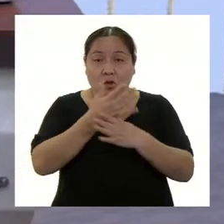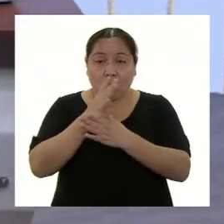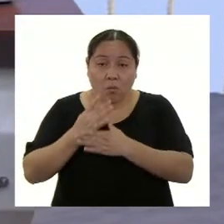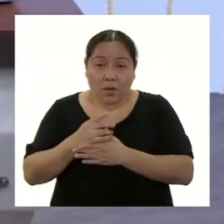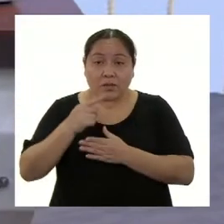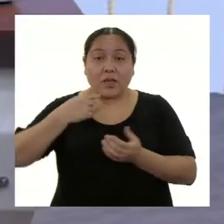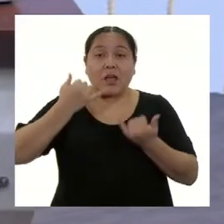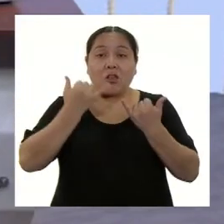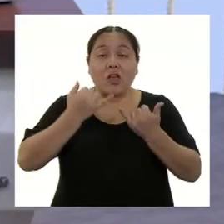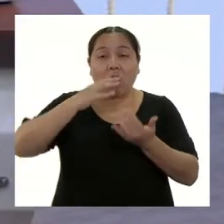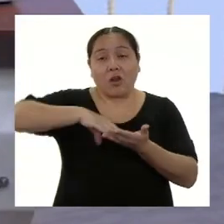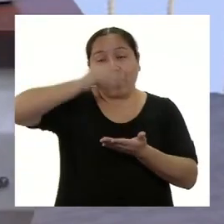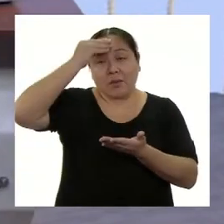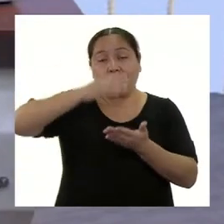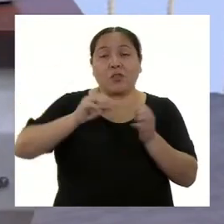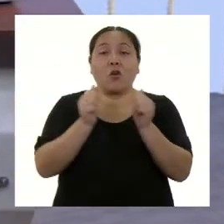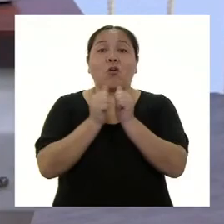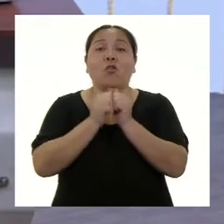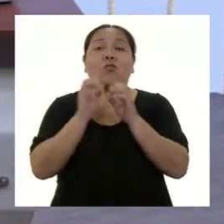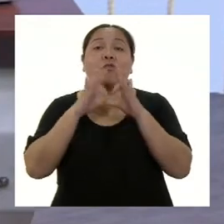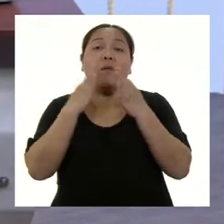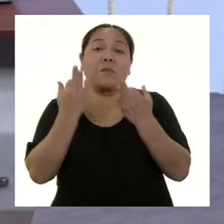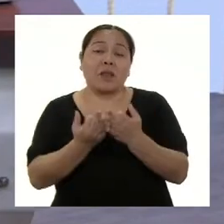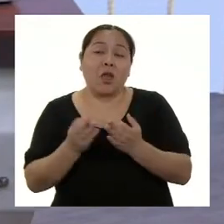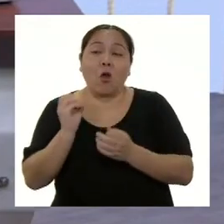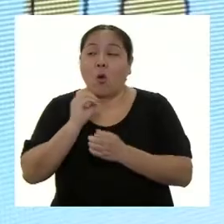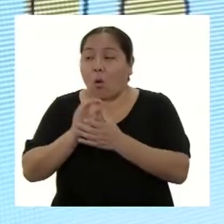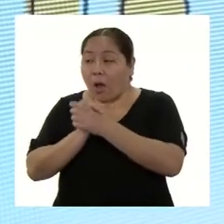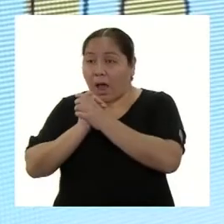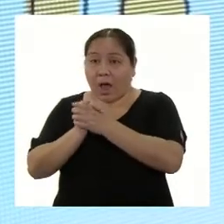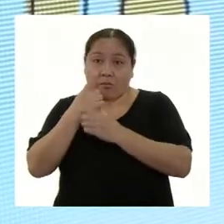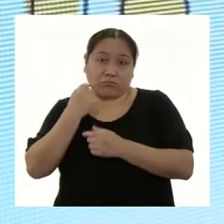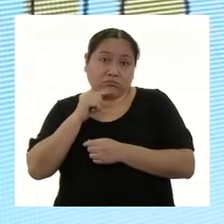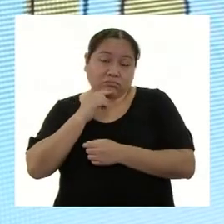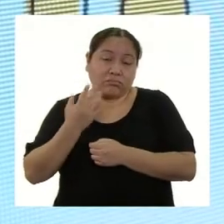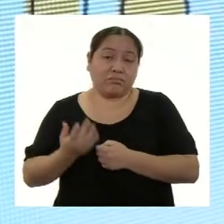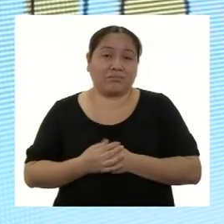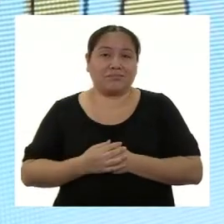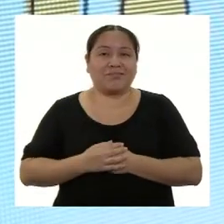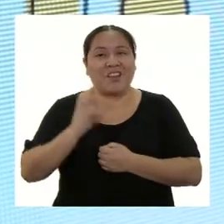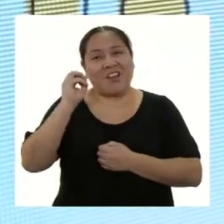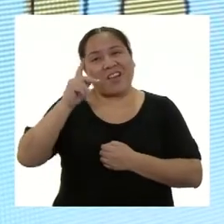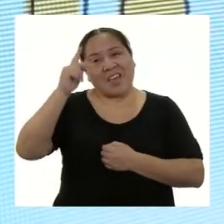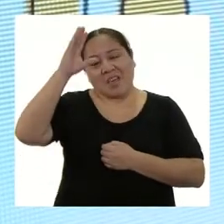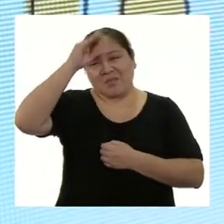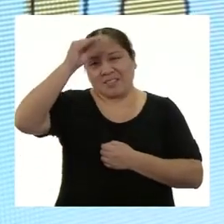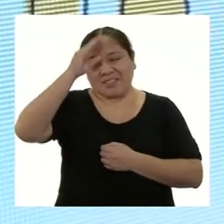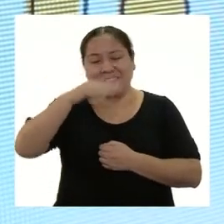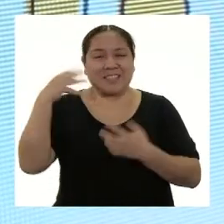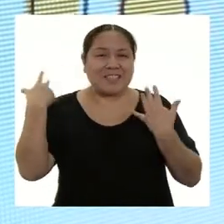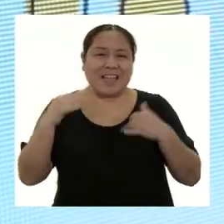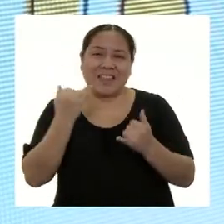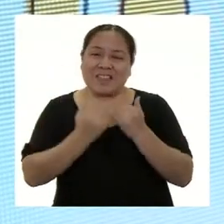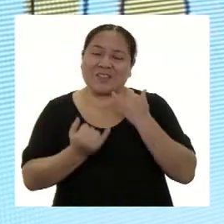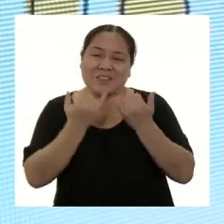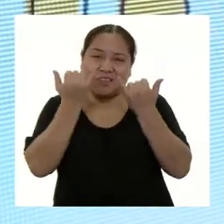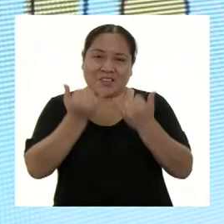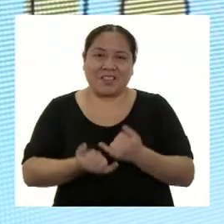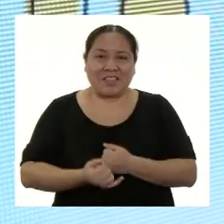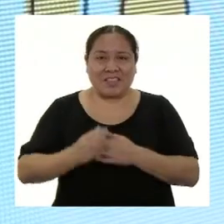hemos aprendido con sus familiares o algún amigo o amiga. Bueno, chicas y chicos, esto fue todo por hoy.